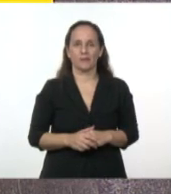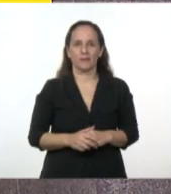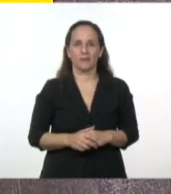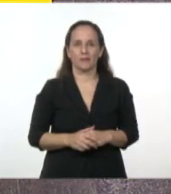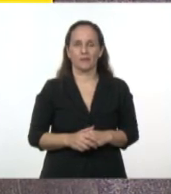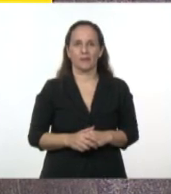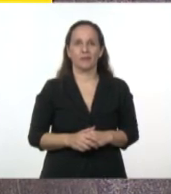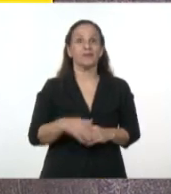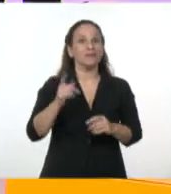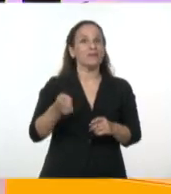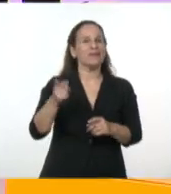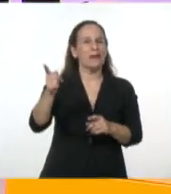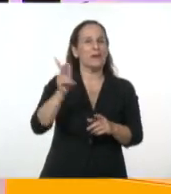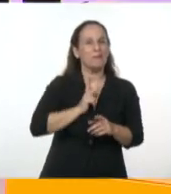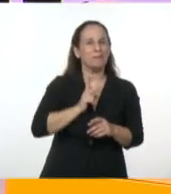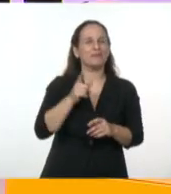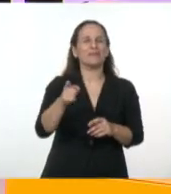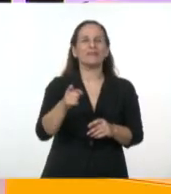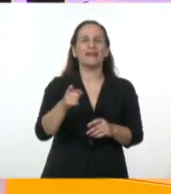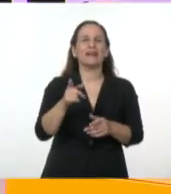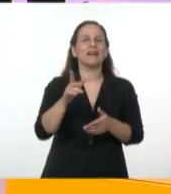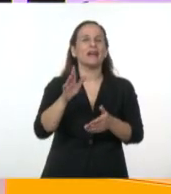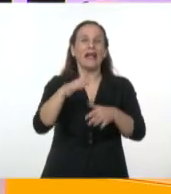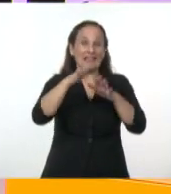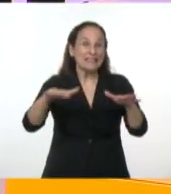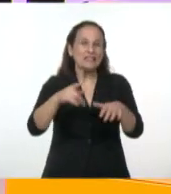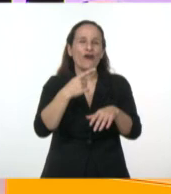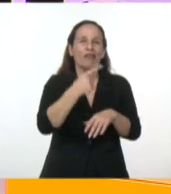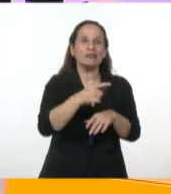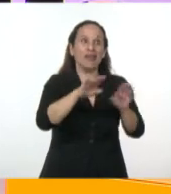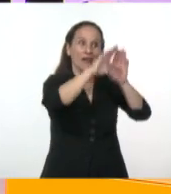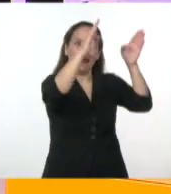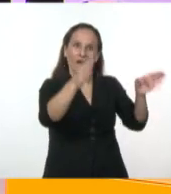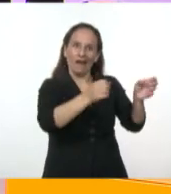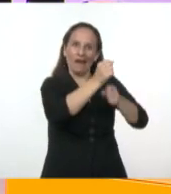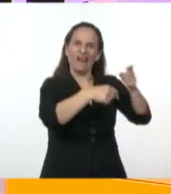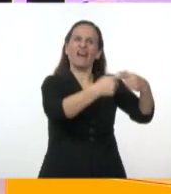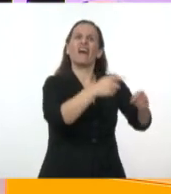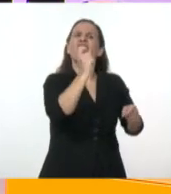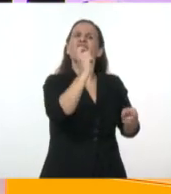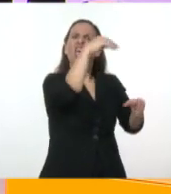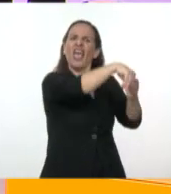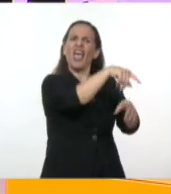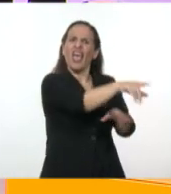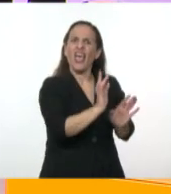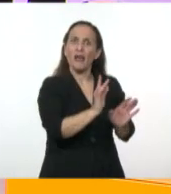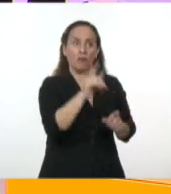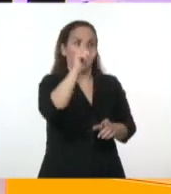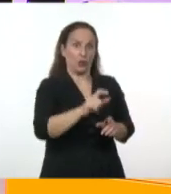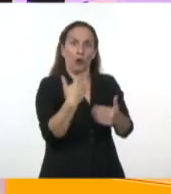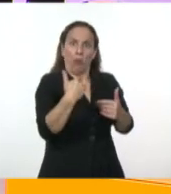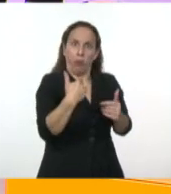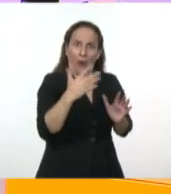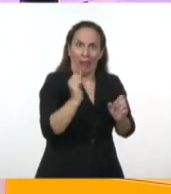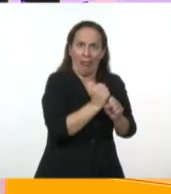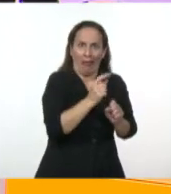Vos también decías que tiene que aparece esta idea, ¿no?, que marcan los chicos de, bueno, en la planta tienen que entrar las personas que están aprobadas, es decir,